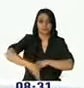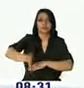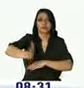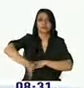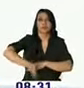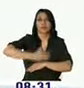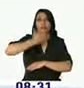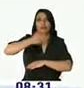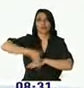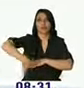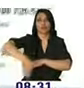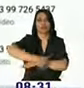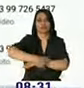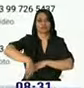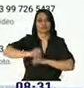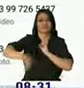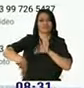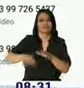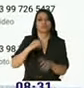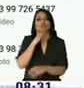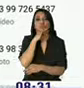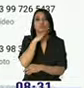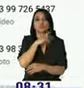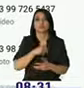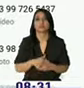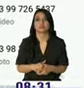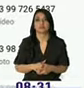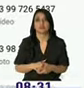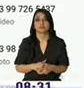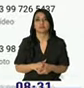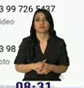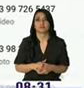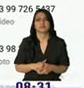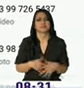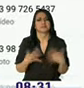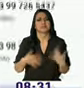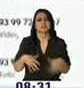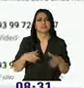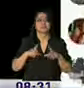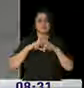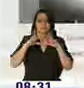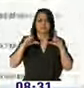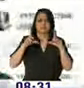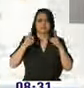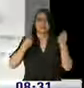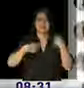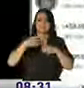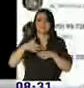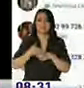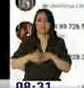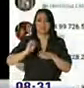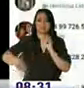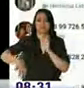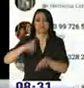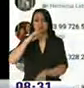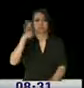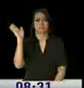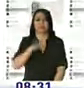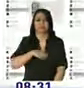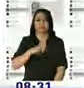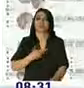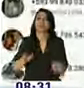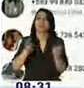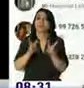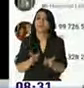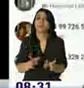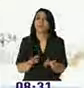una porquería, no tiene otro nombre, ¿no? Y de las pescaderías vienen a botar y huele horrible. Encima de eso, ahí llegan